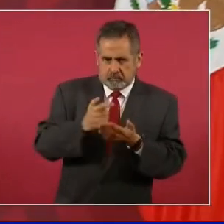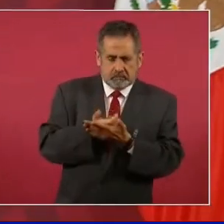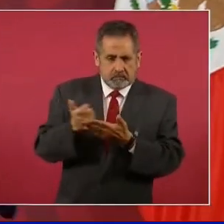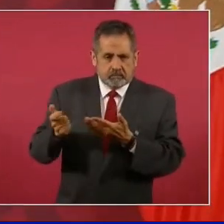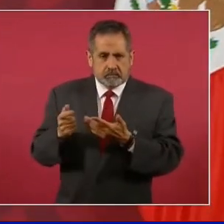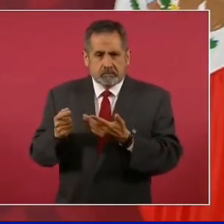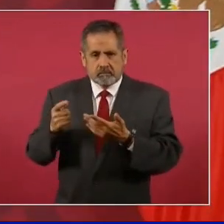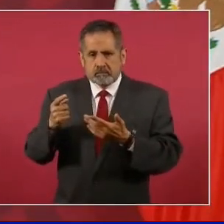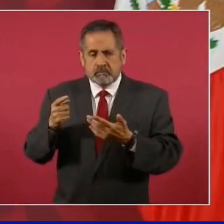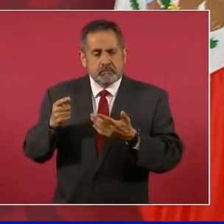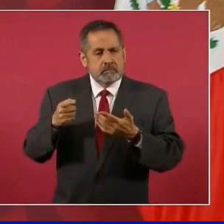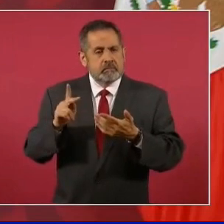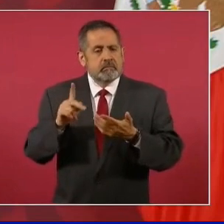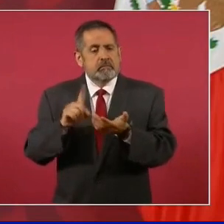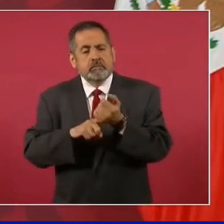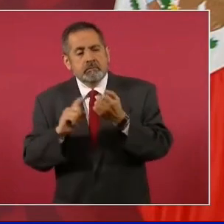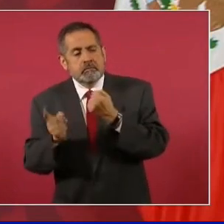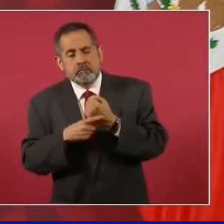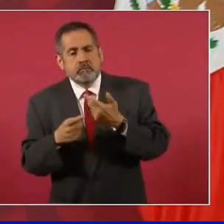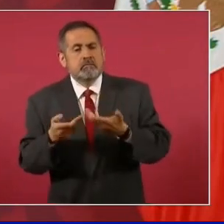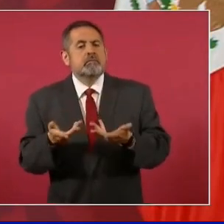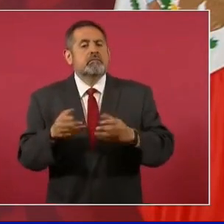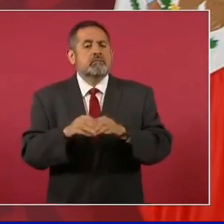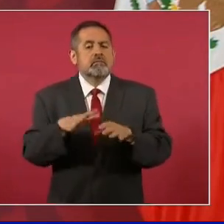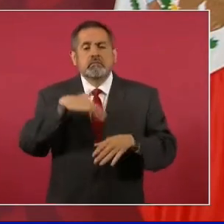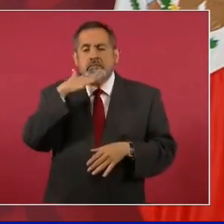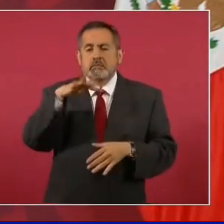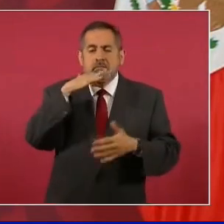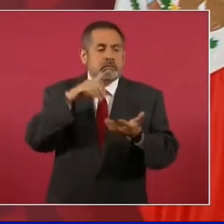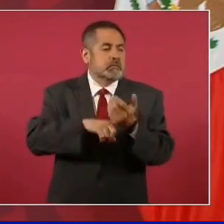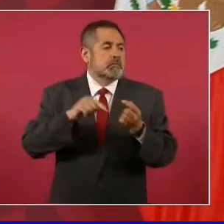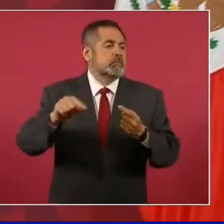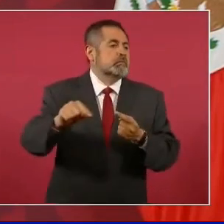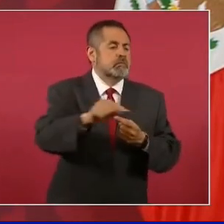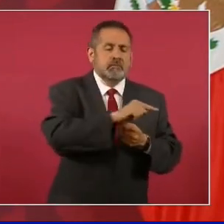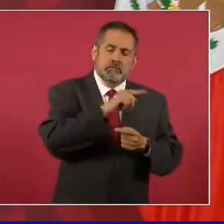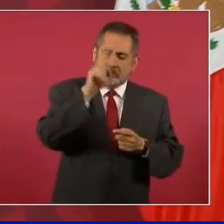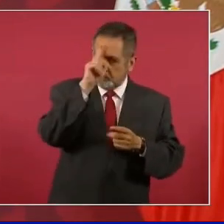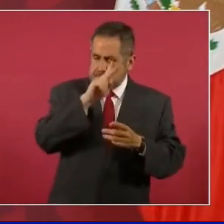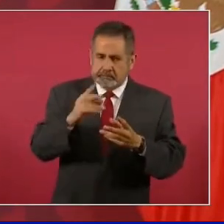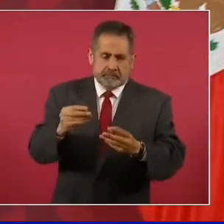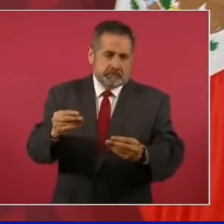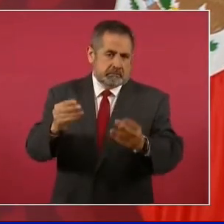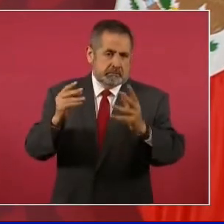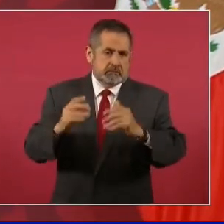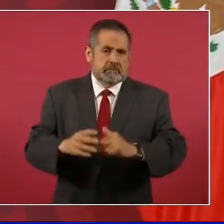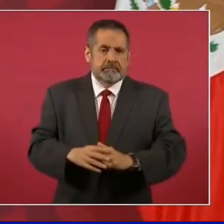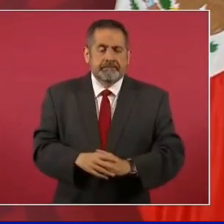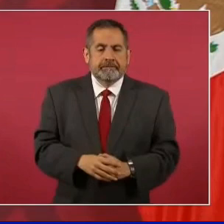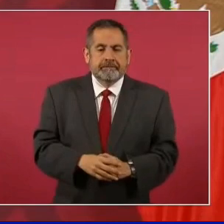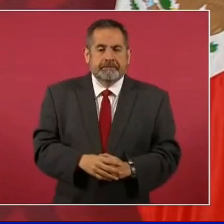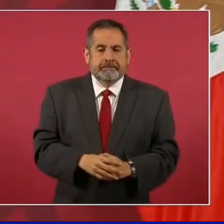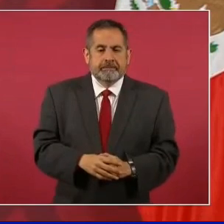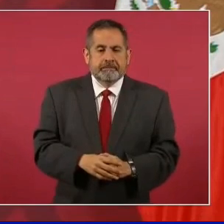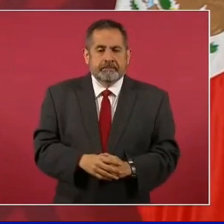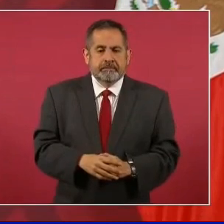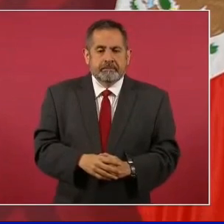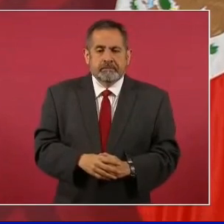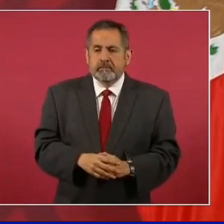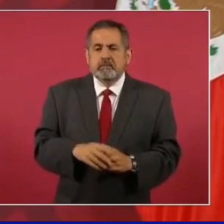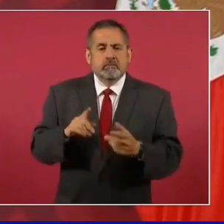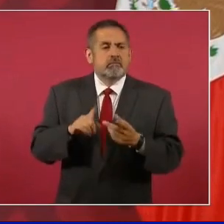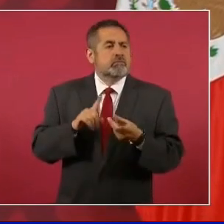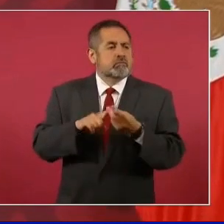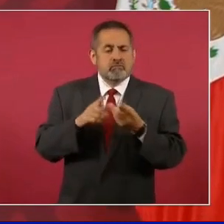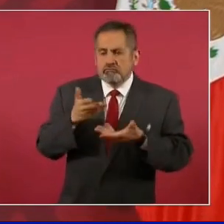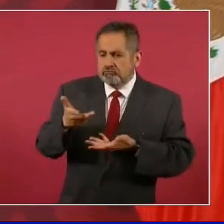lo formal, sino la corrupción que se propicia. ¿Dónde está el servidor